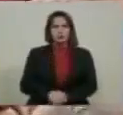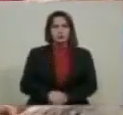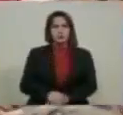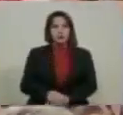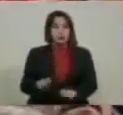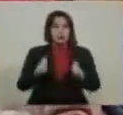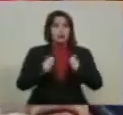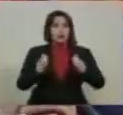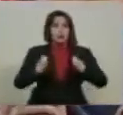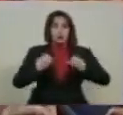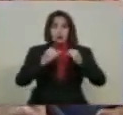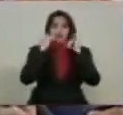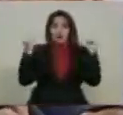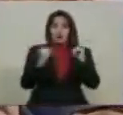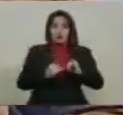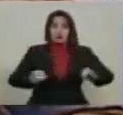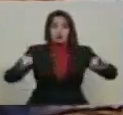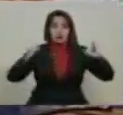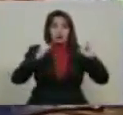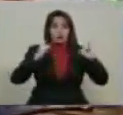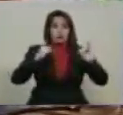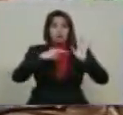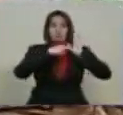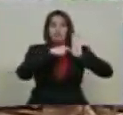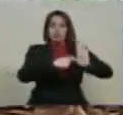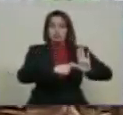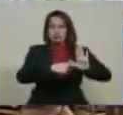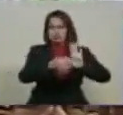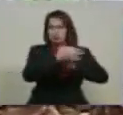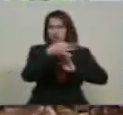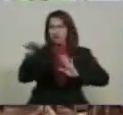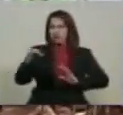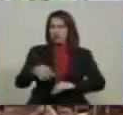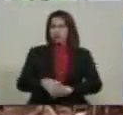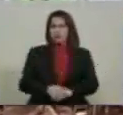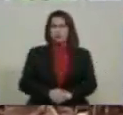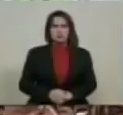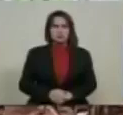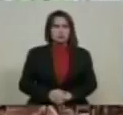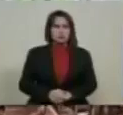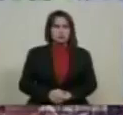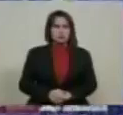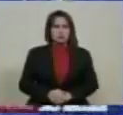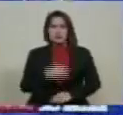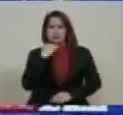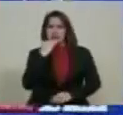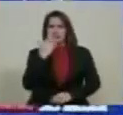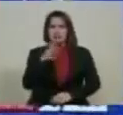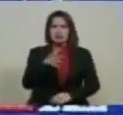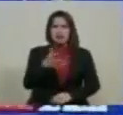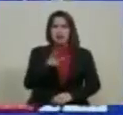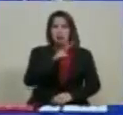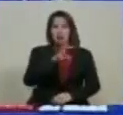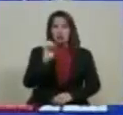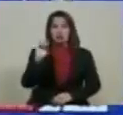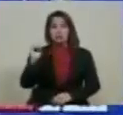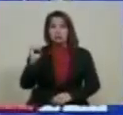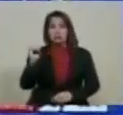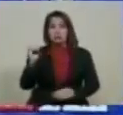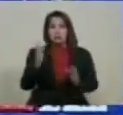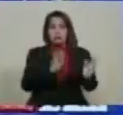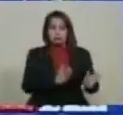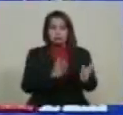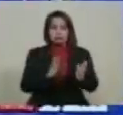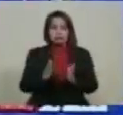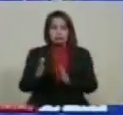la felicidad de estrenar un gran serial. Me imagino serán 200 capítulos. Para poder